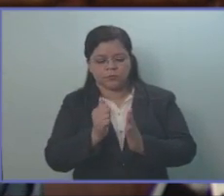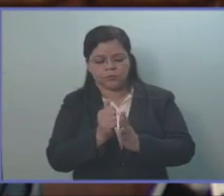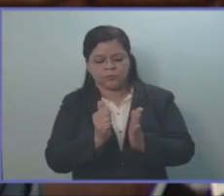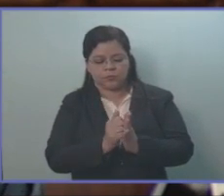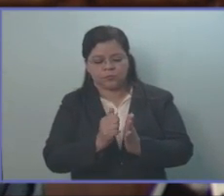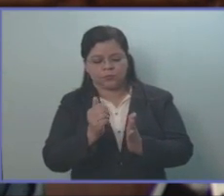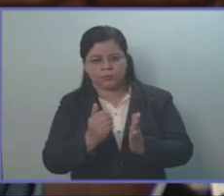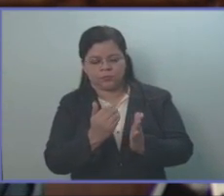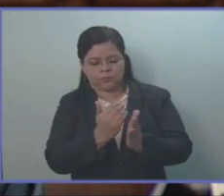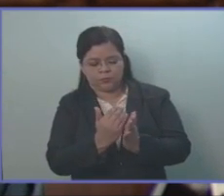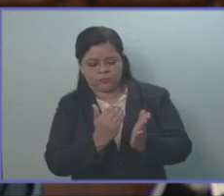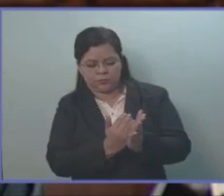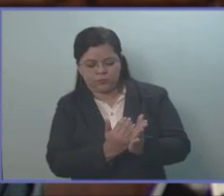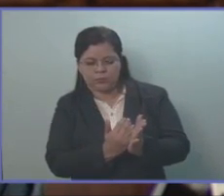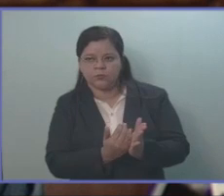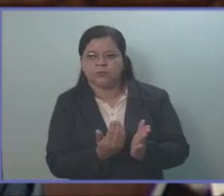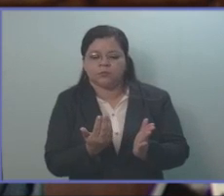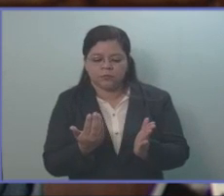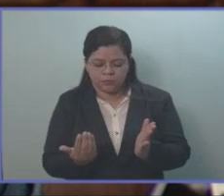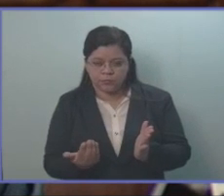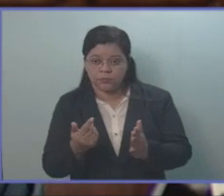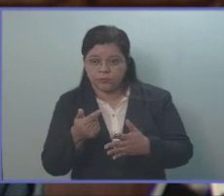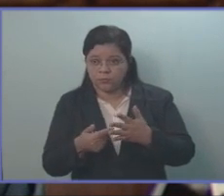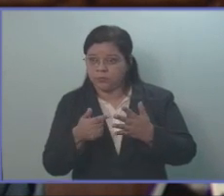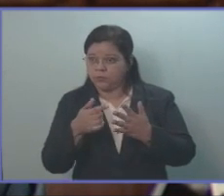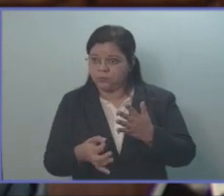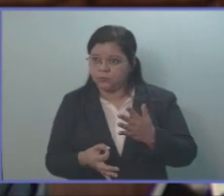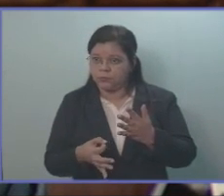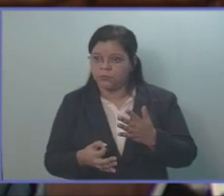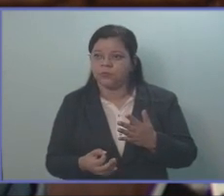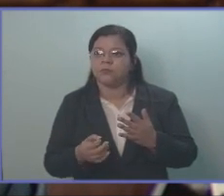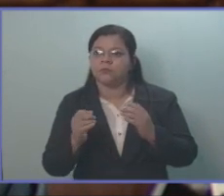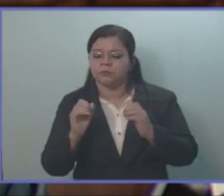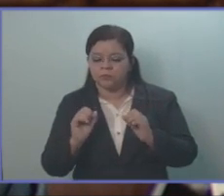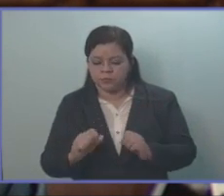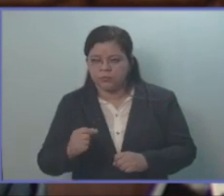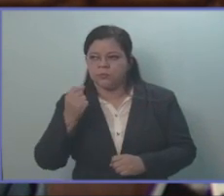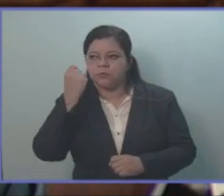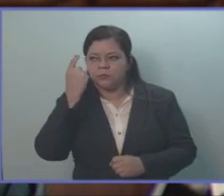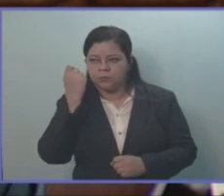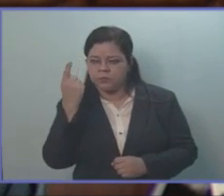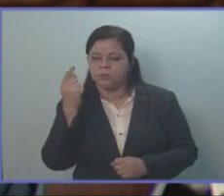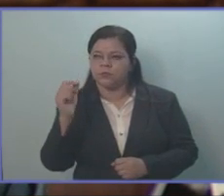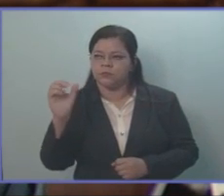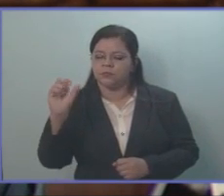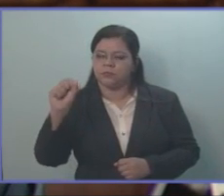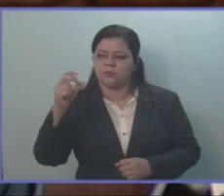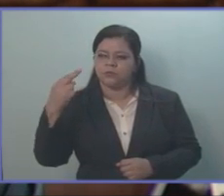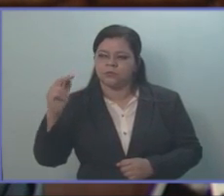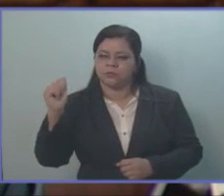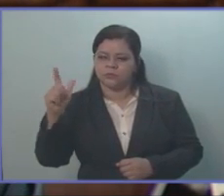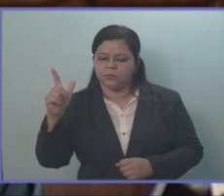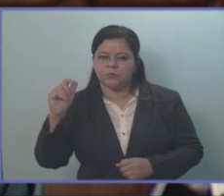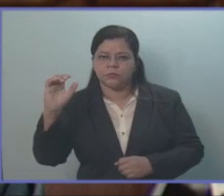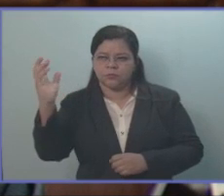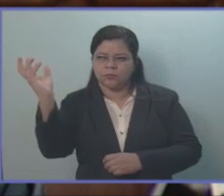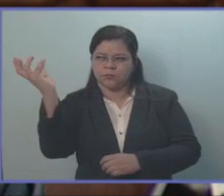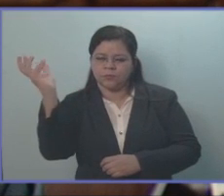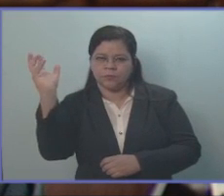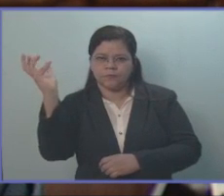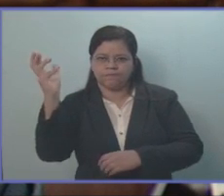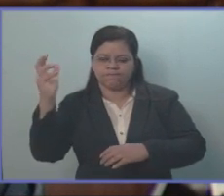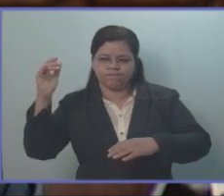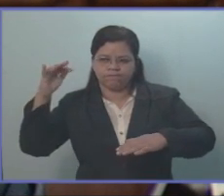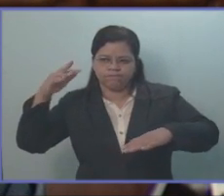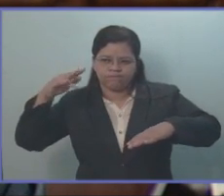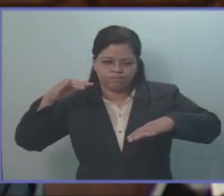artículo. Para los efectos de la presente ley, se entenderá por señal de redes de telecomunicaciones